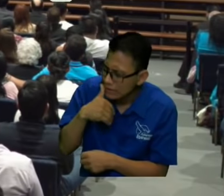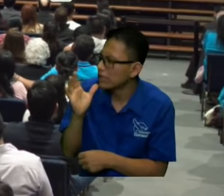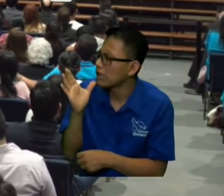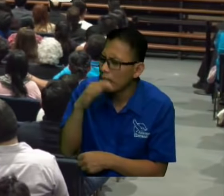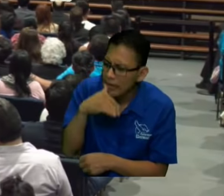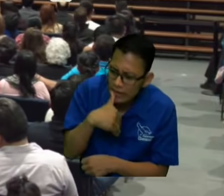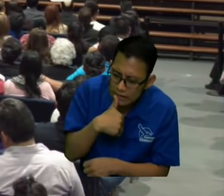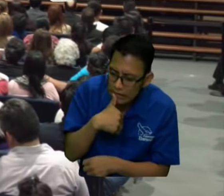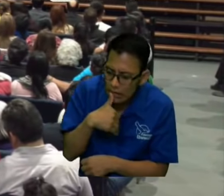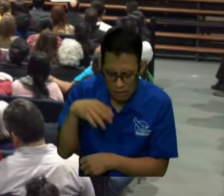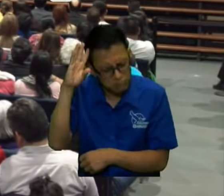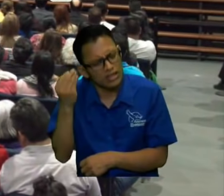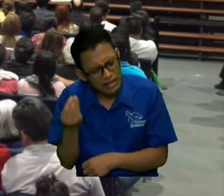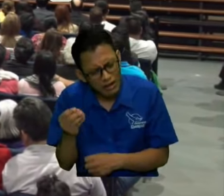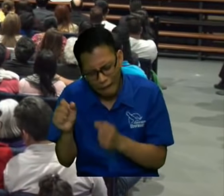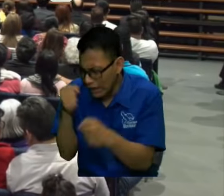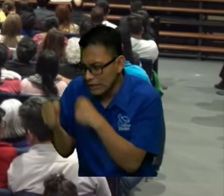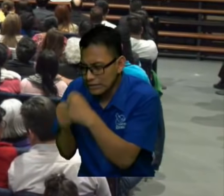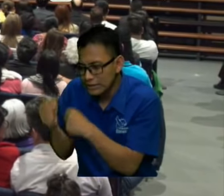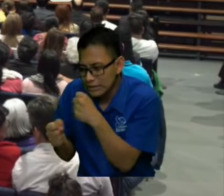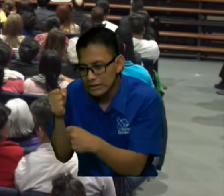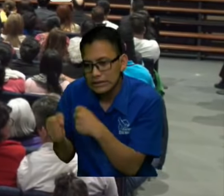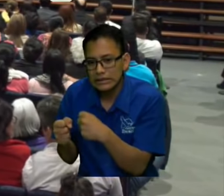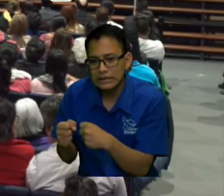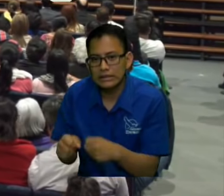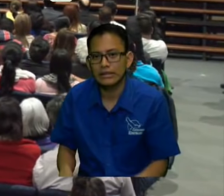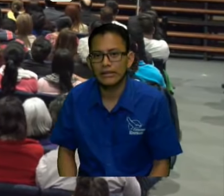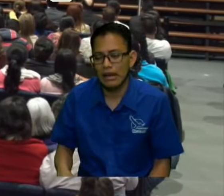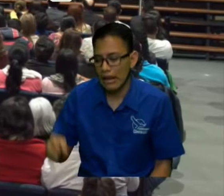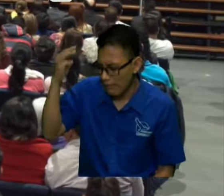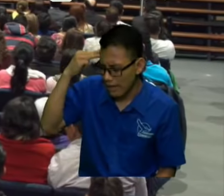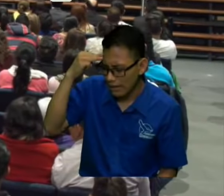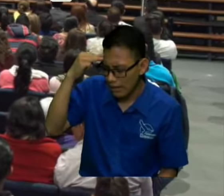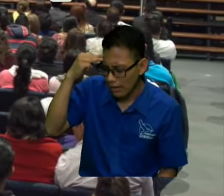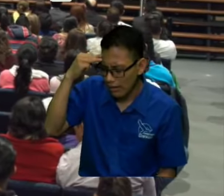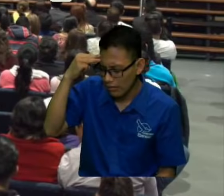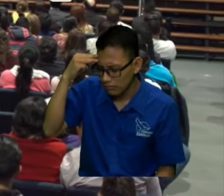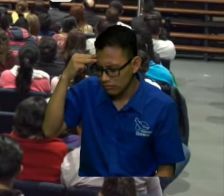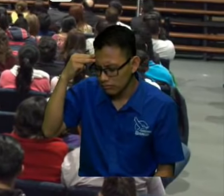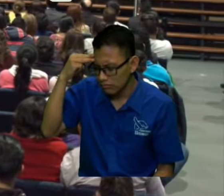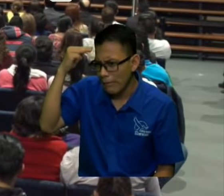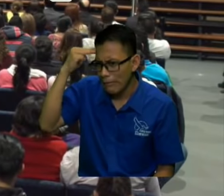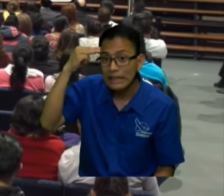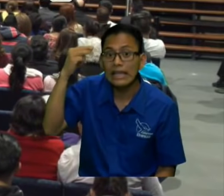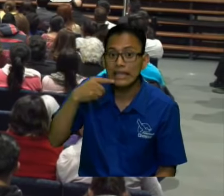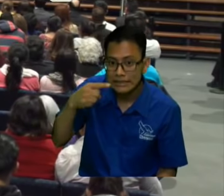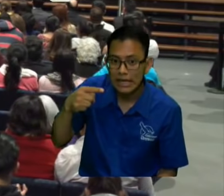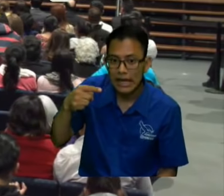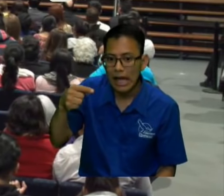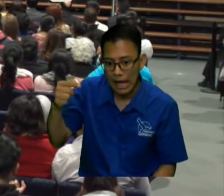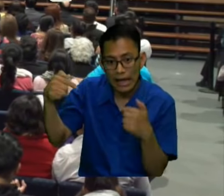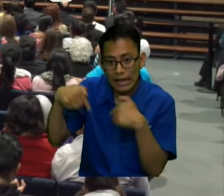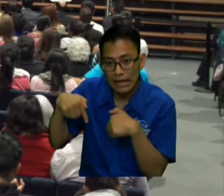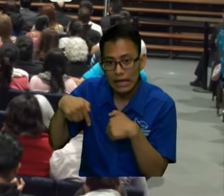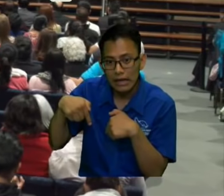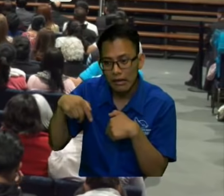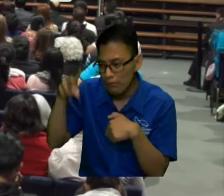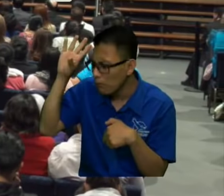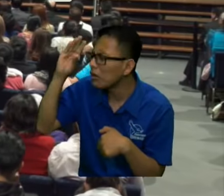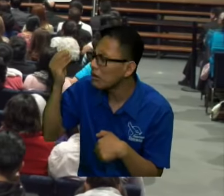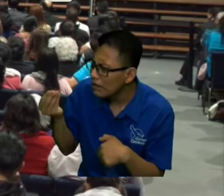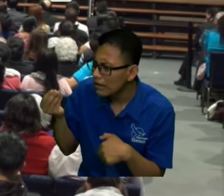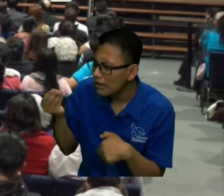¿Por qué estás corriendo? Pero ella me comentaba que la mente le dice, pero párate. ¿Pero por qué